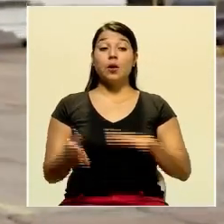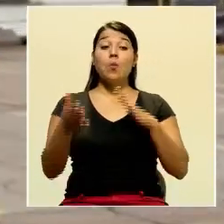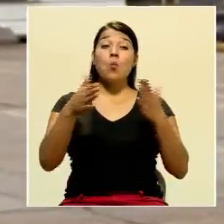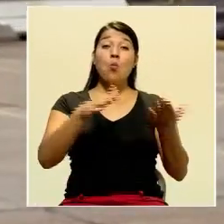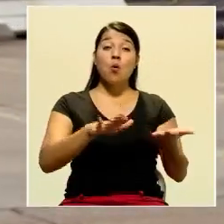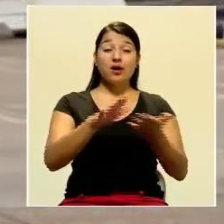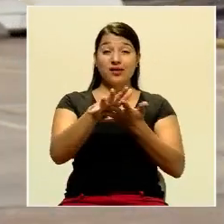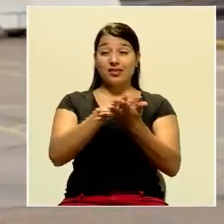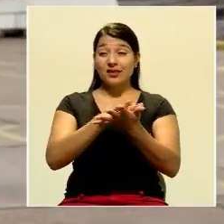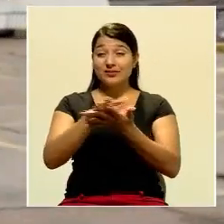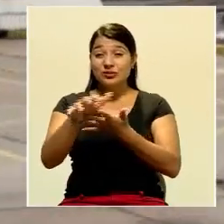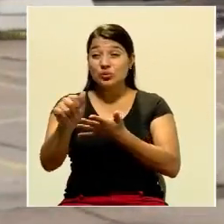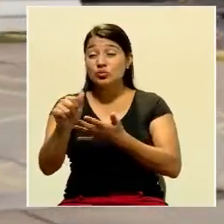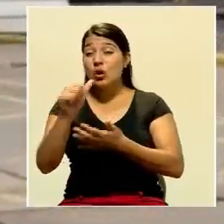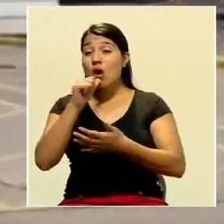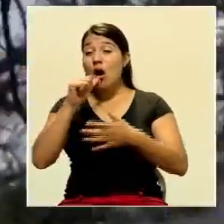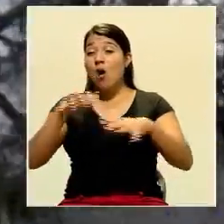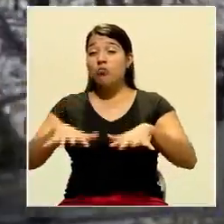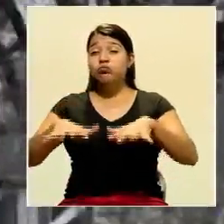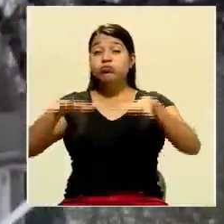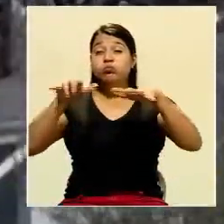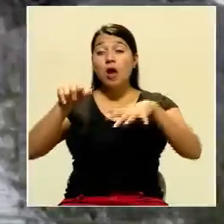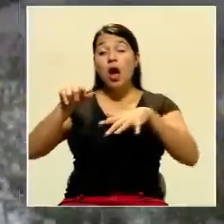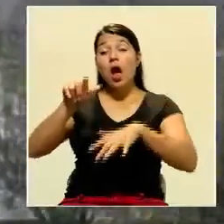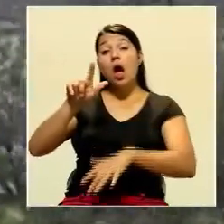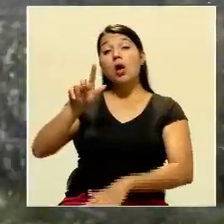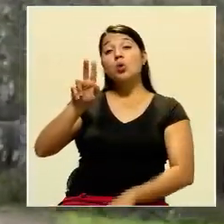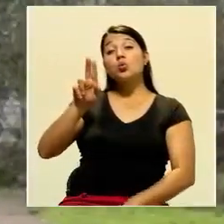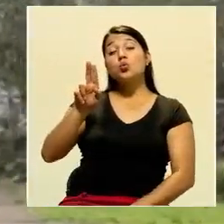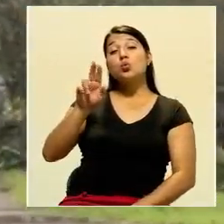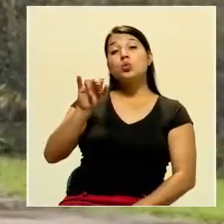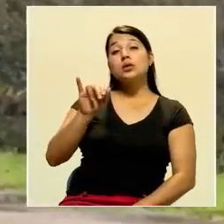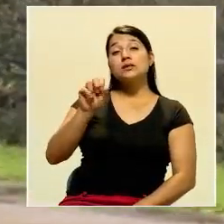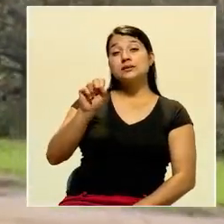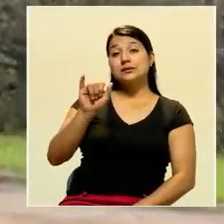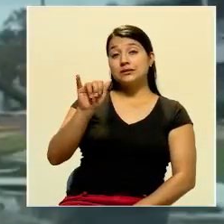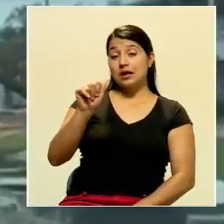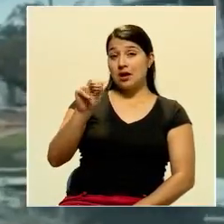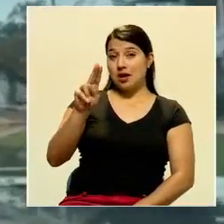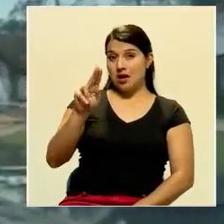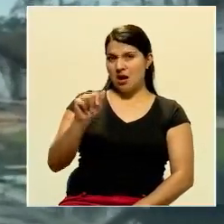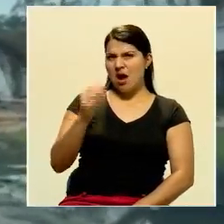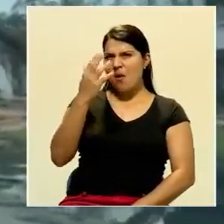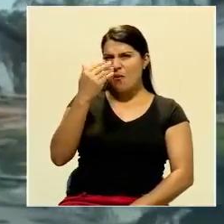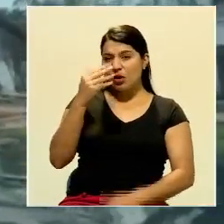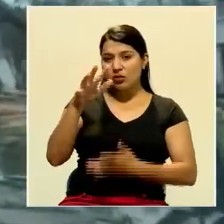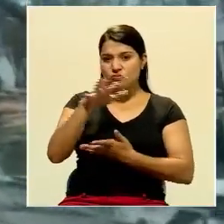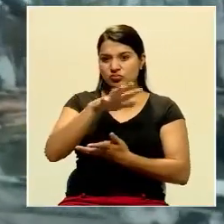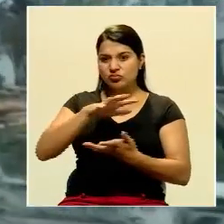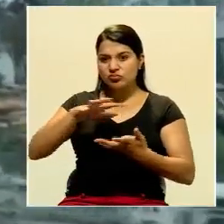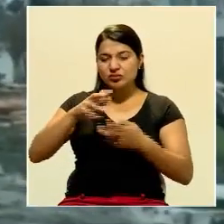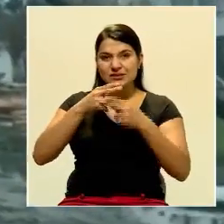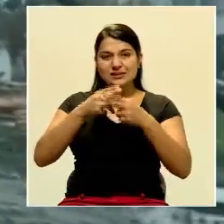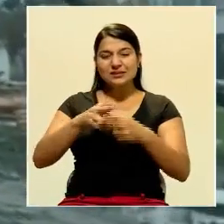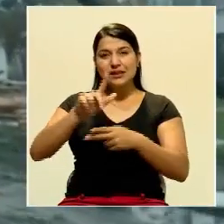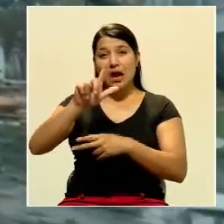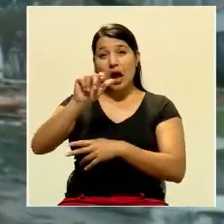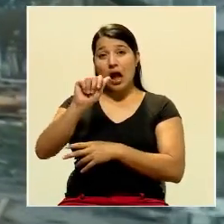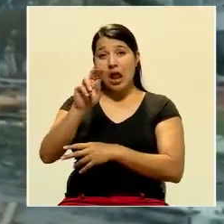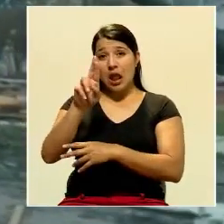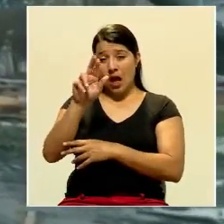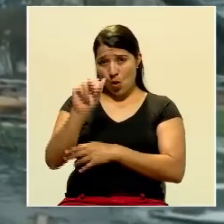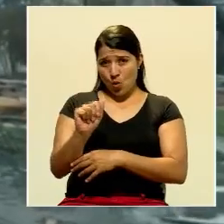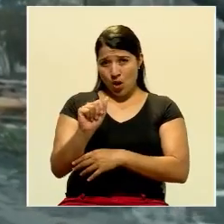Muerte, destrucción e inundaciones en Luisiana, que sufre el azote del huracán Laura. La tormenta tocó tierra en la madrugada